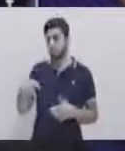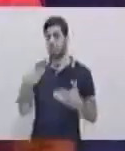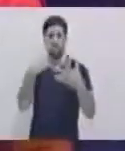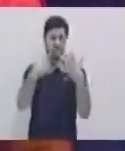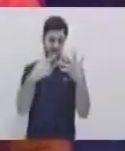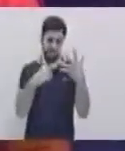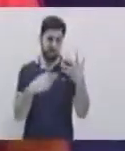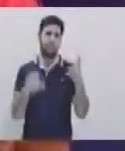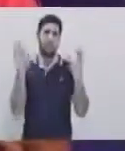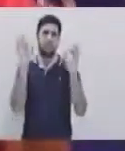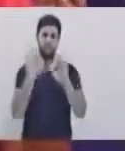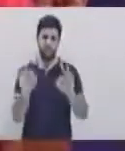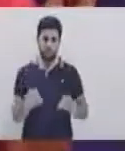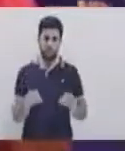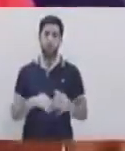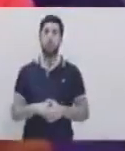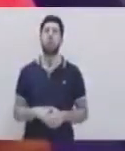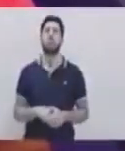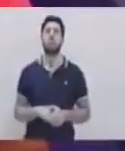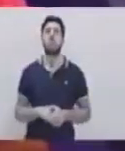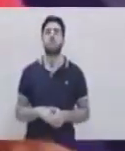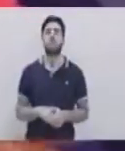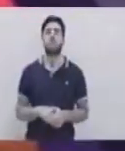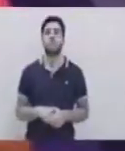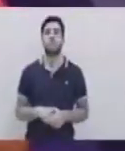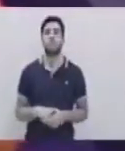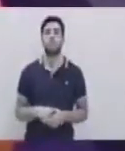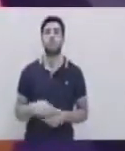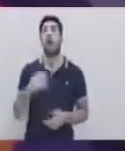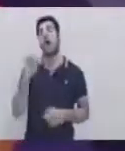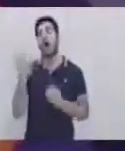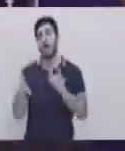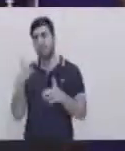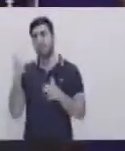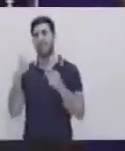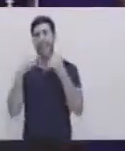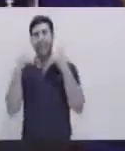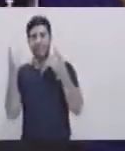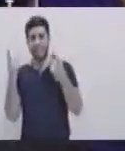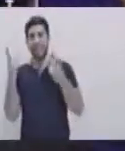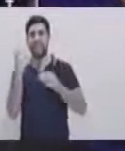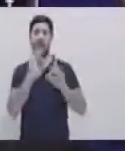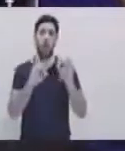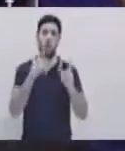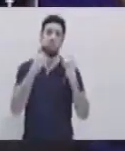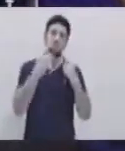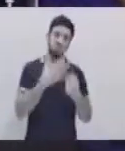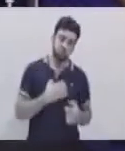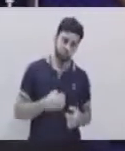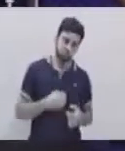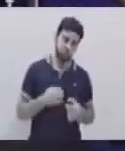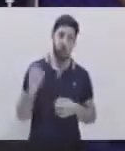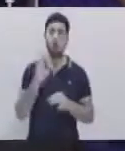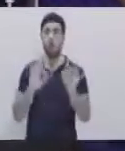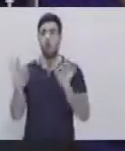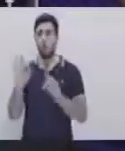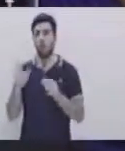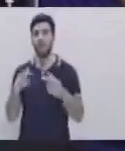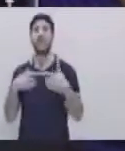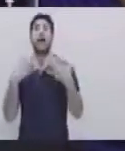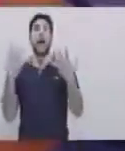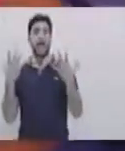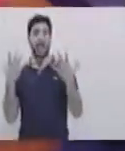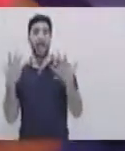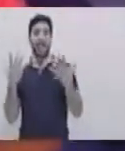diversa forma. Algunos con alegría, otros con tristeza, algunos con asombro y otros